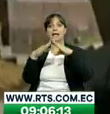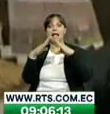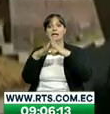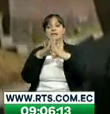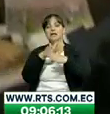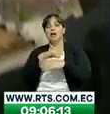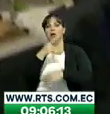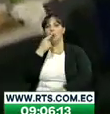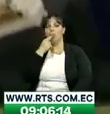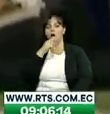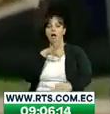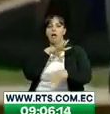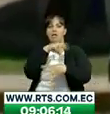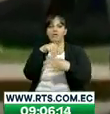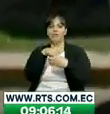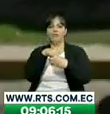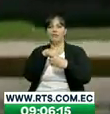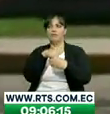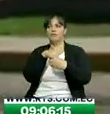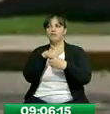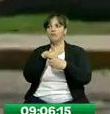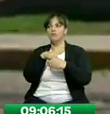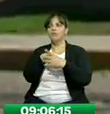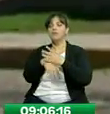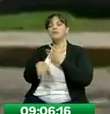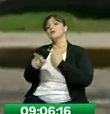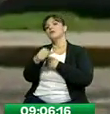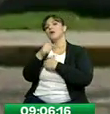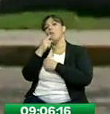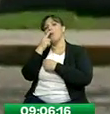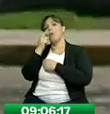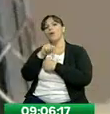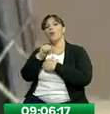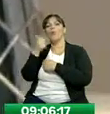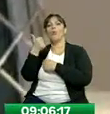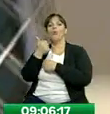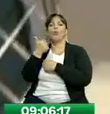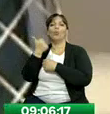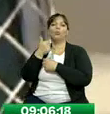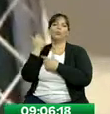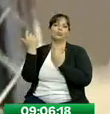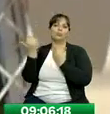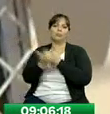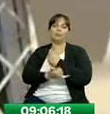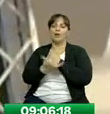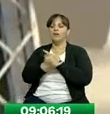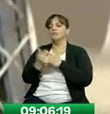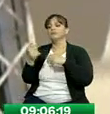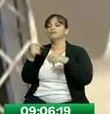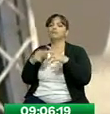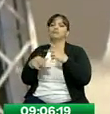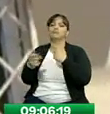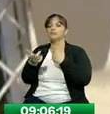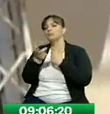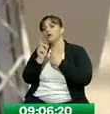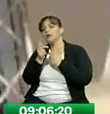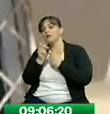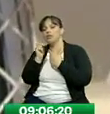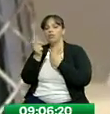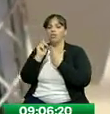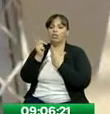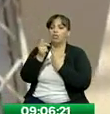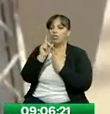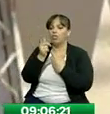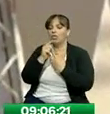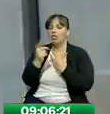aparentemente varios extranjeros se reunieron para festejar el fin de semana las horas pasaron y el calor de los tragos se habrían producido los